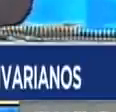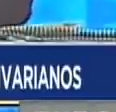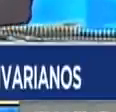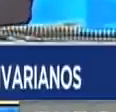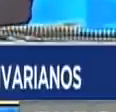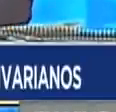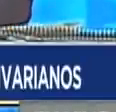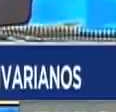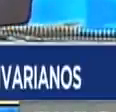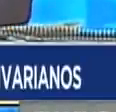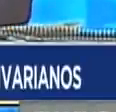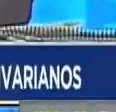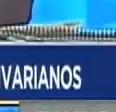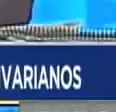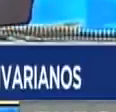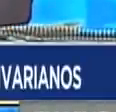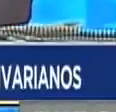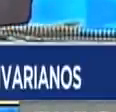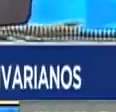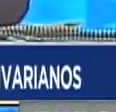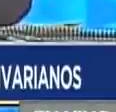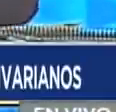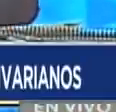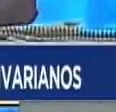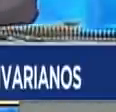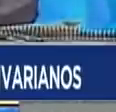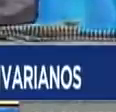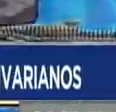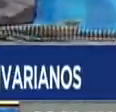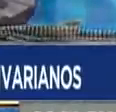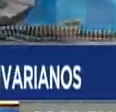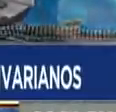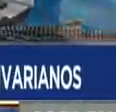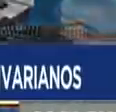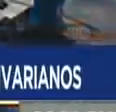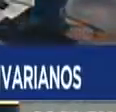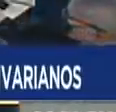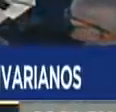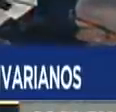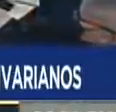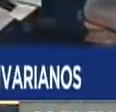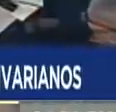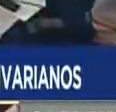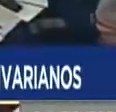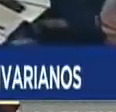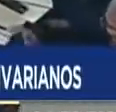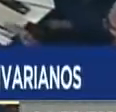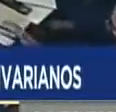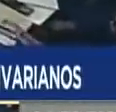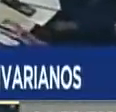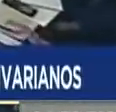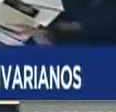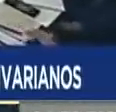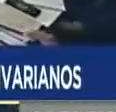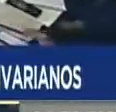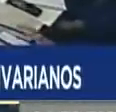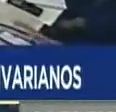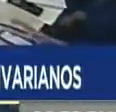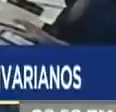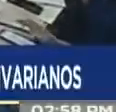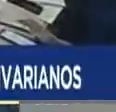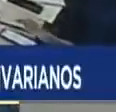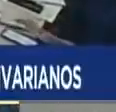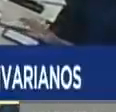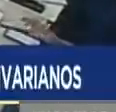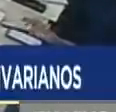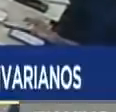también a la alegría de quienes se incorporan como nuevos gobernadores, gobernadoras, alcaldes o alcaldesas.